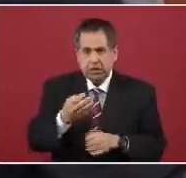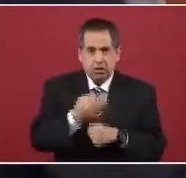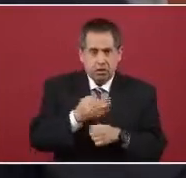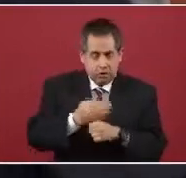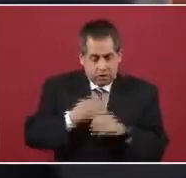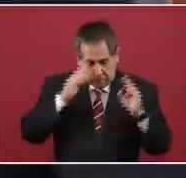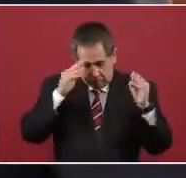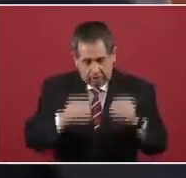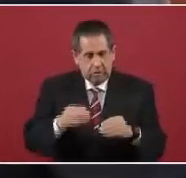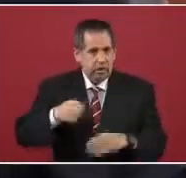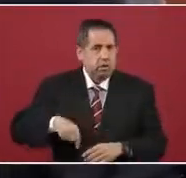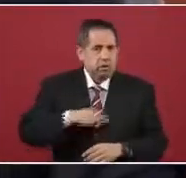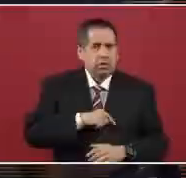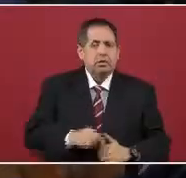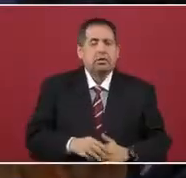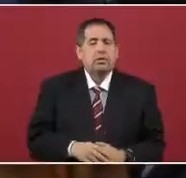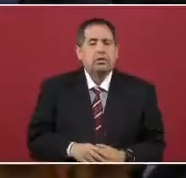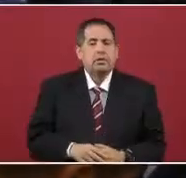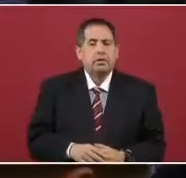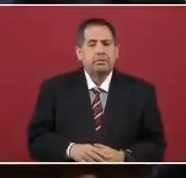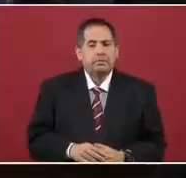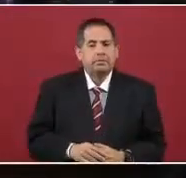ahora.